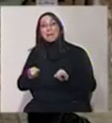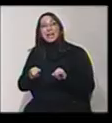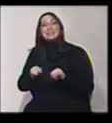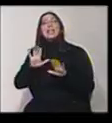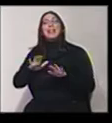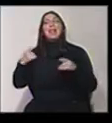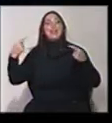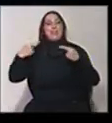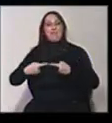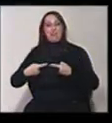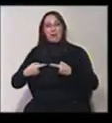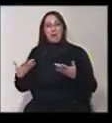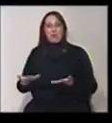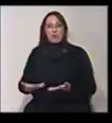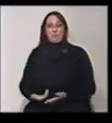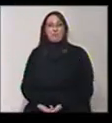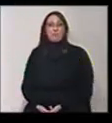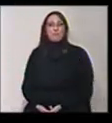debate.